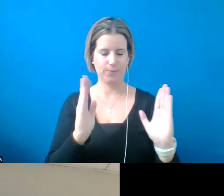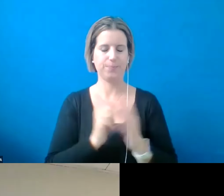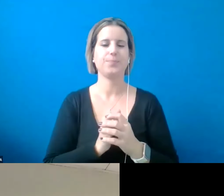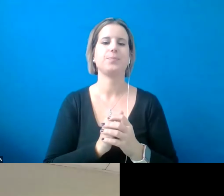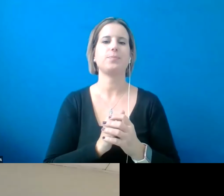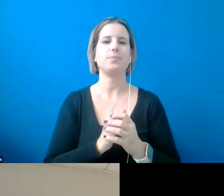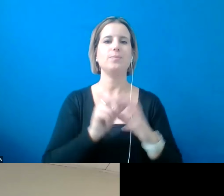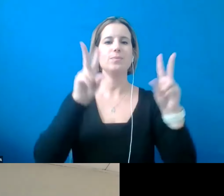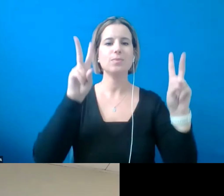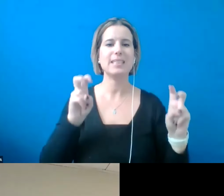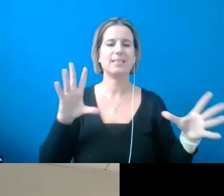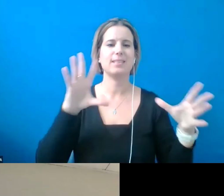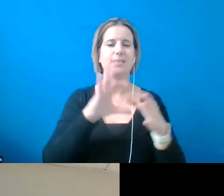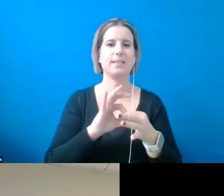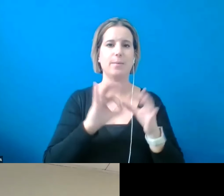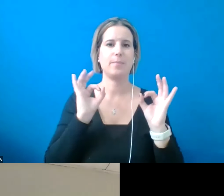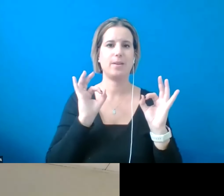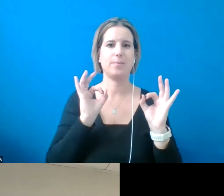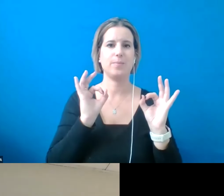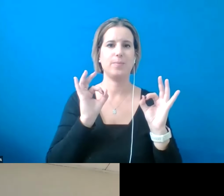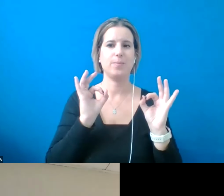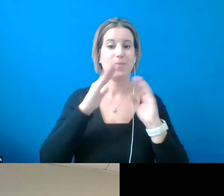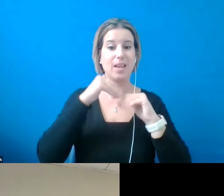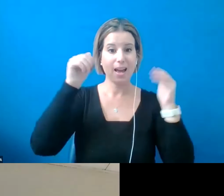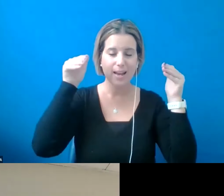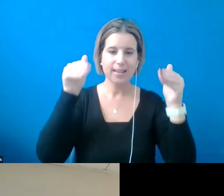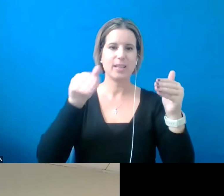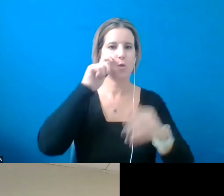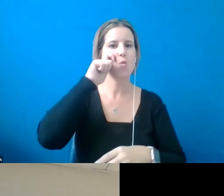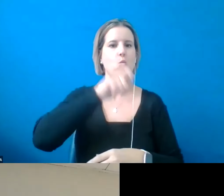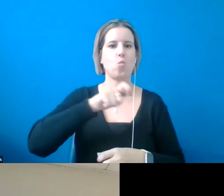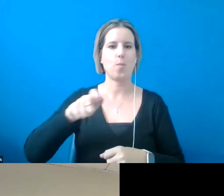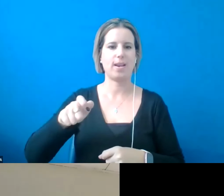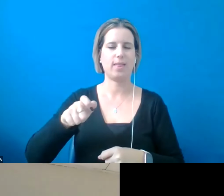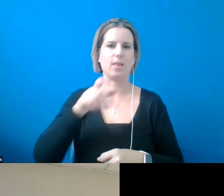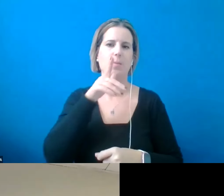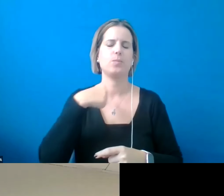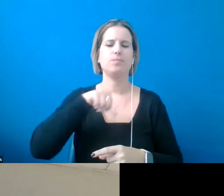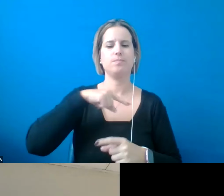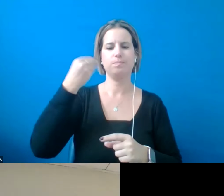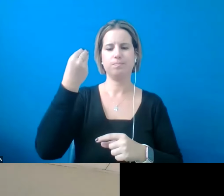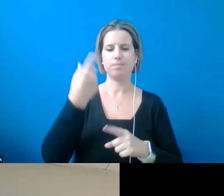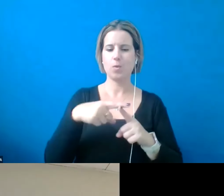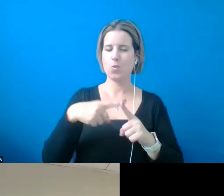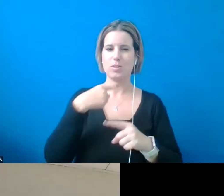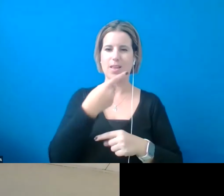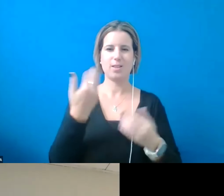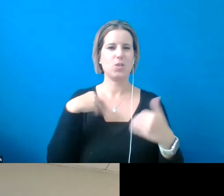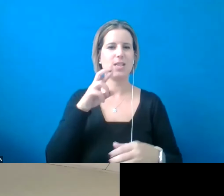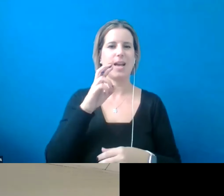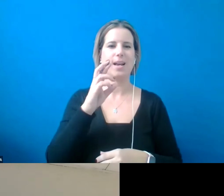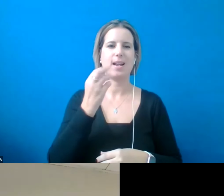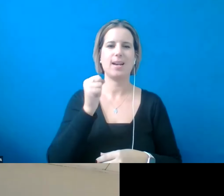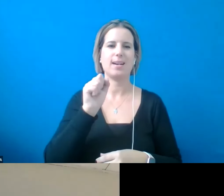con respecto a la atención humanizada yo creo que muchas de las cosas que ha dicho Raquel pues habría que